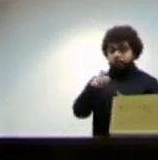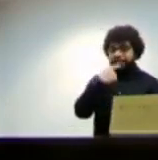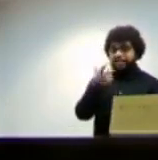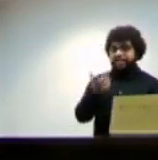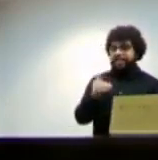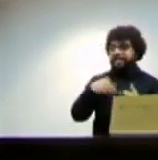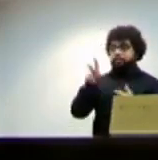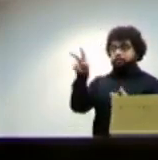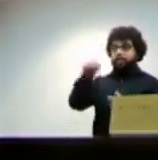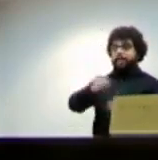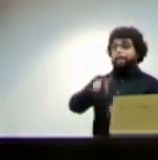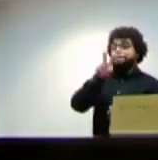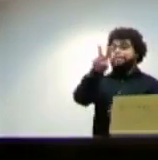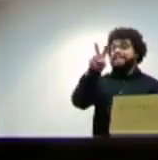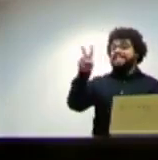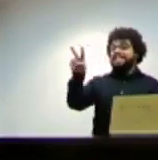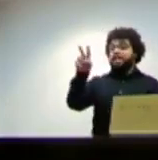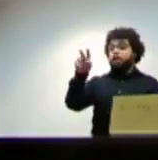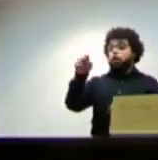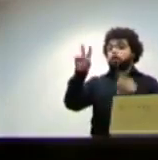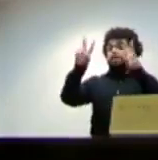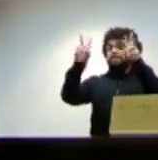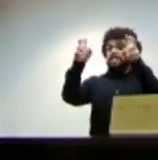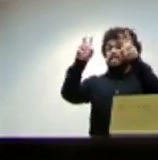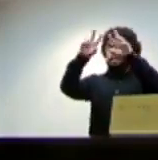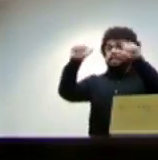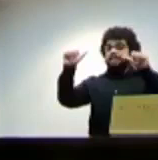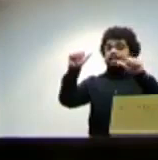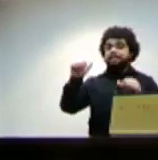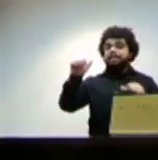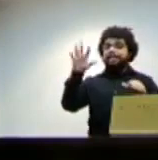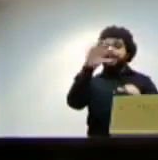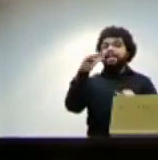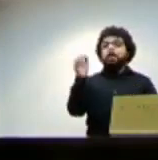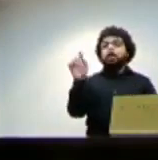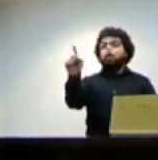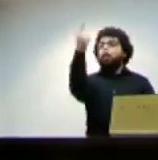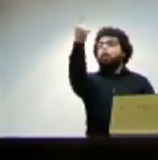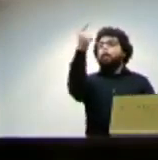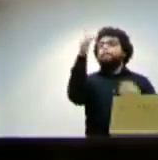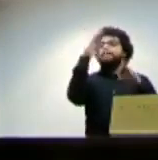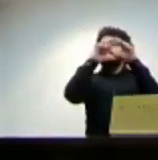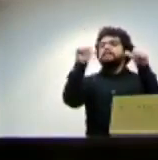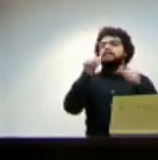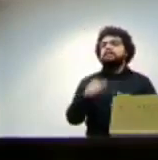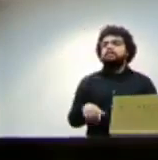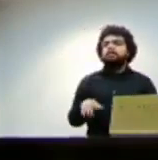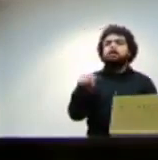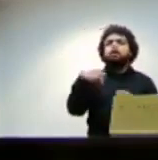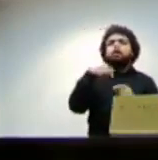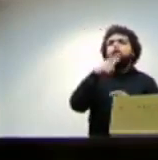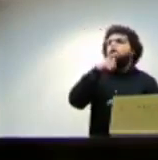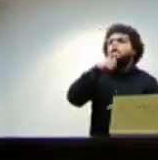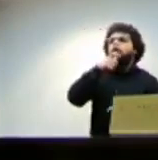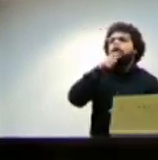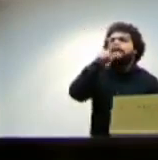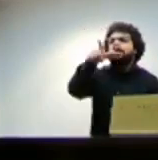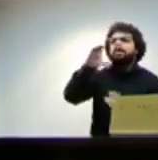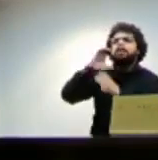22 vicepresidentes y un presidente. Cuando usted dice, nos comunicamos con ellos, ¿con quién es que se